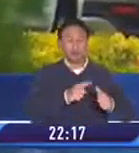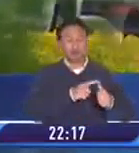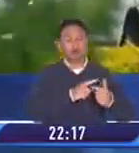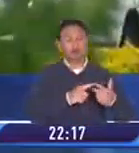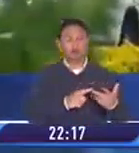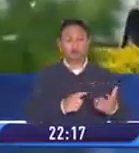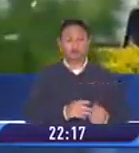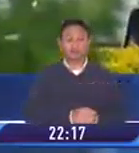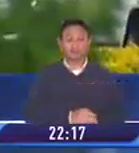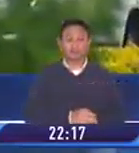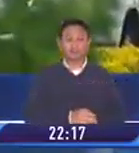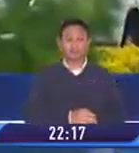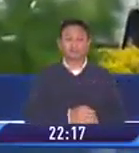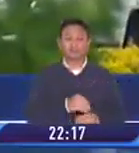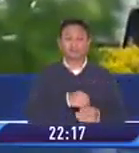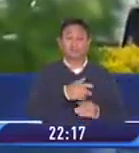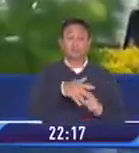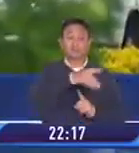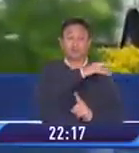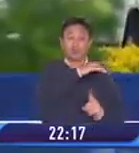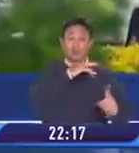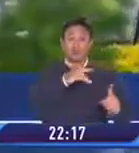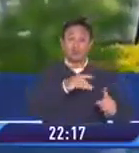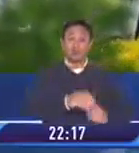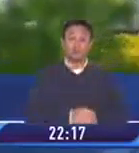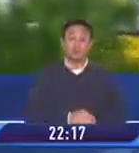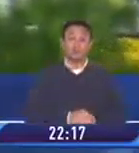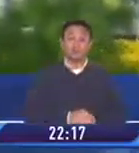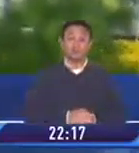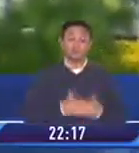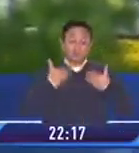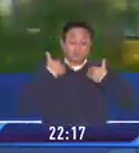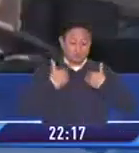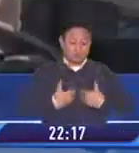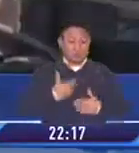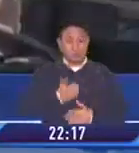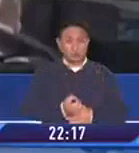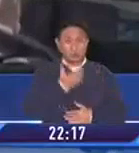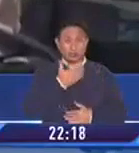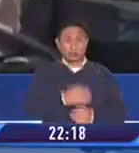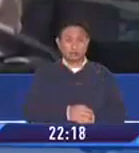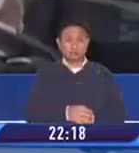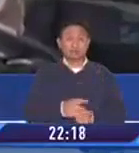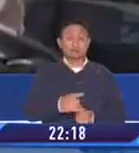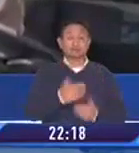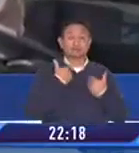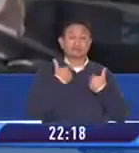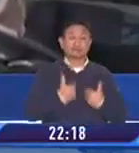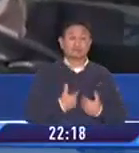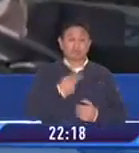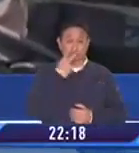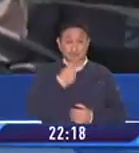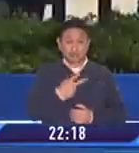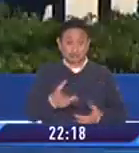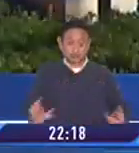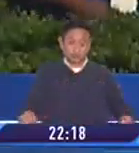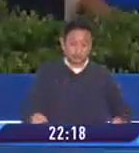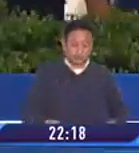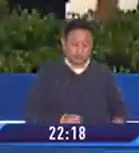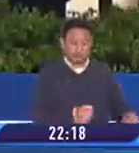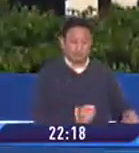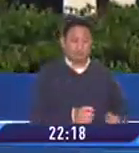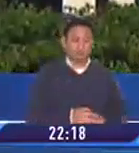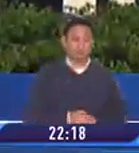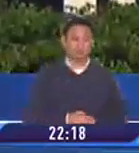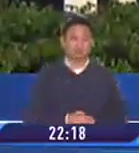forense en los patios de la entidad, con el traje de protección y manipulando lo que a la vista de familiares